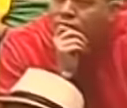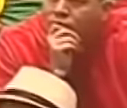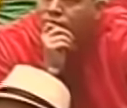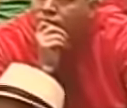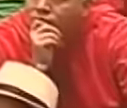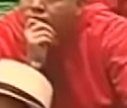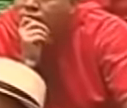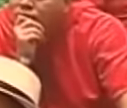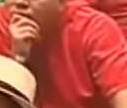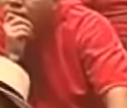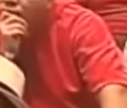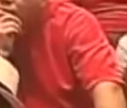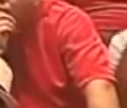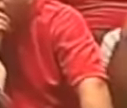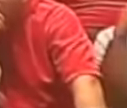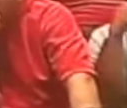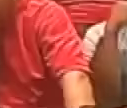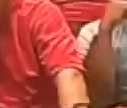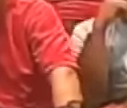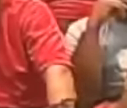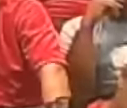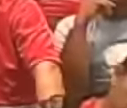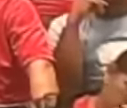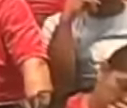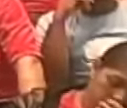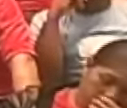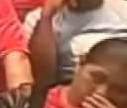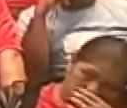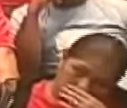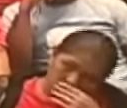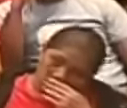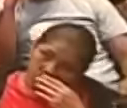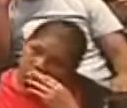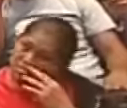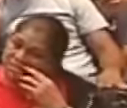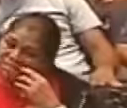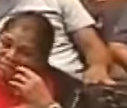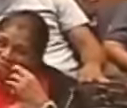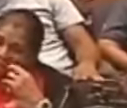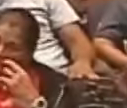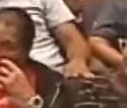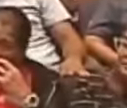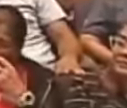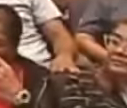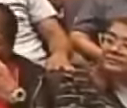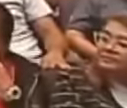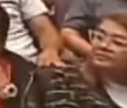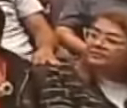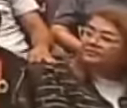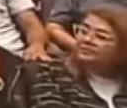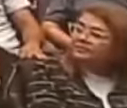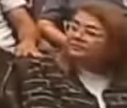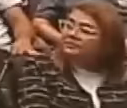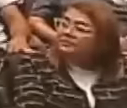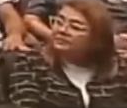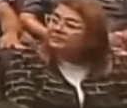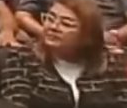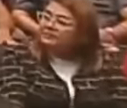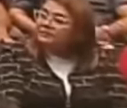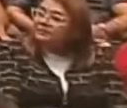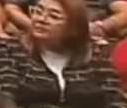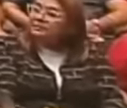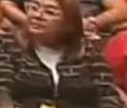Todos los oposición convocaron, hicieron, ¿cómo se llama? Grabaron videos convocando. Y el chavismo es un